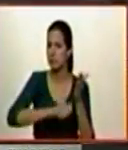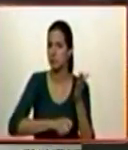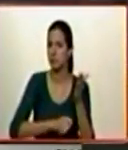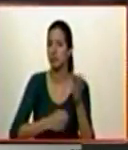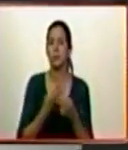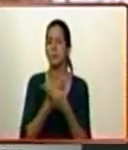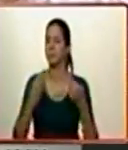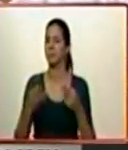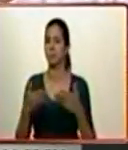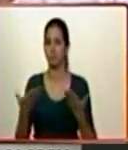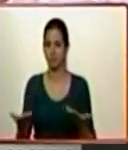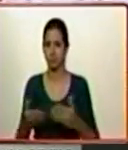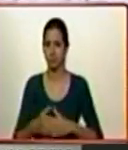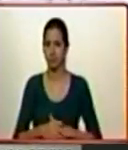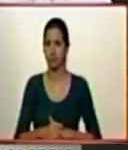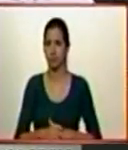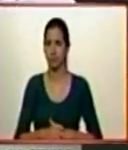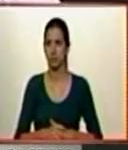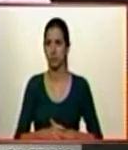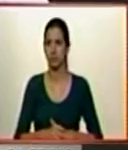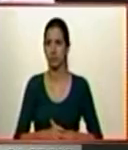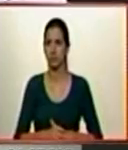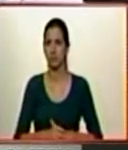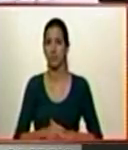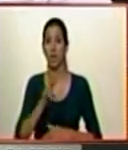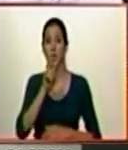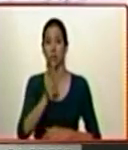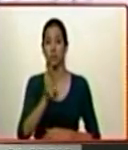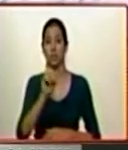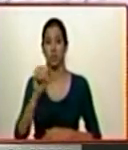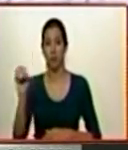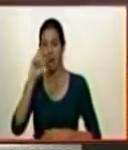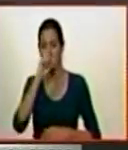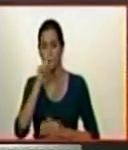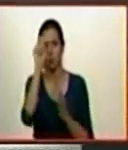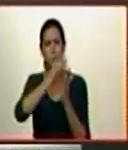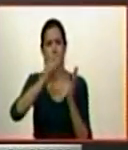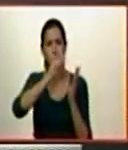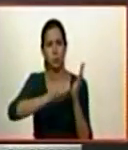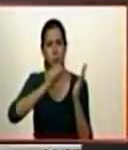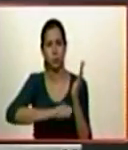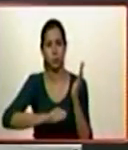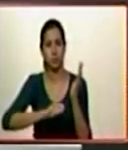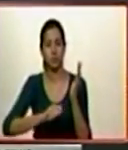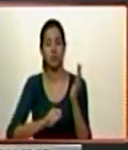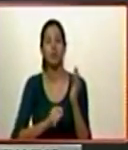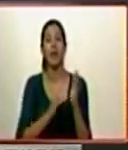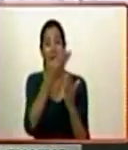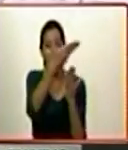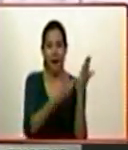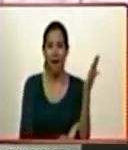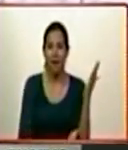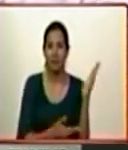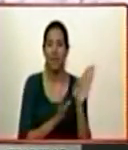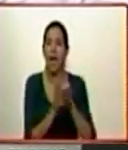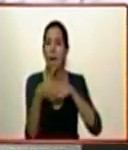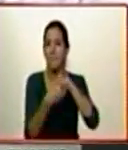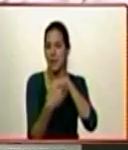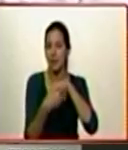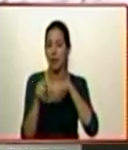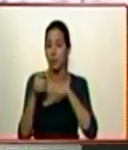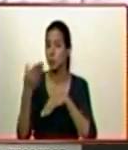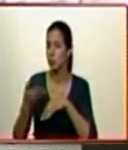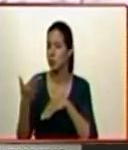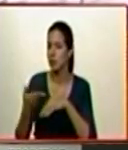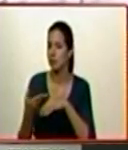Nuestro compromiso. A 200 años de la redacción de la histórica Carta de Jamaica, documento